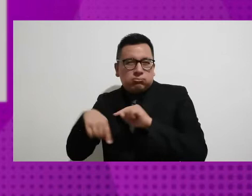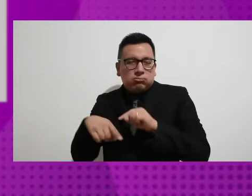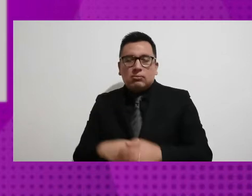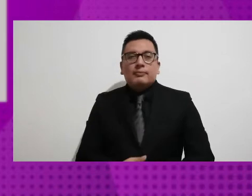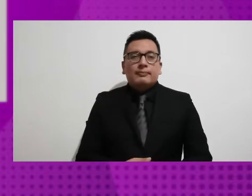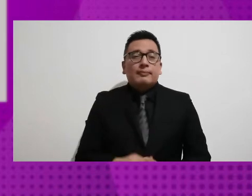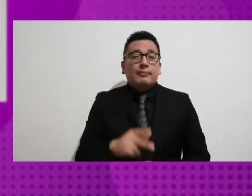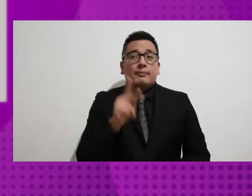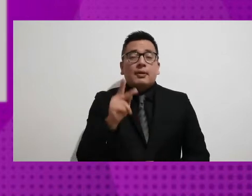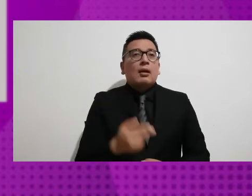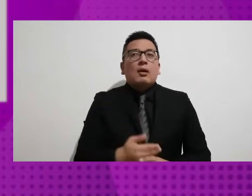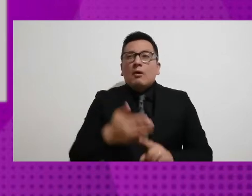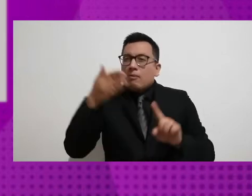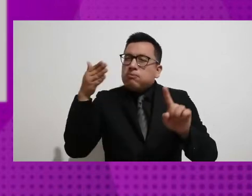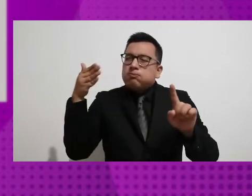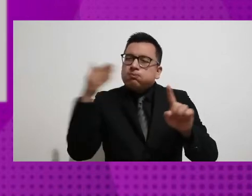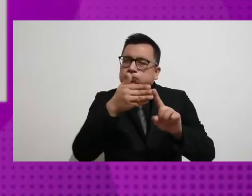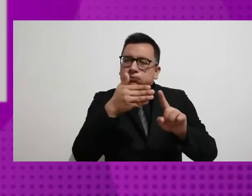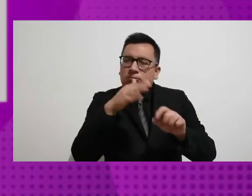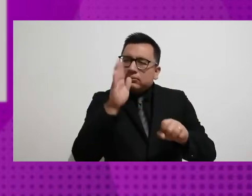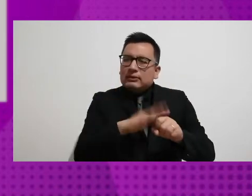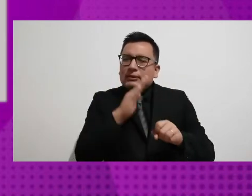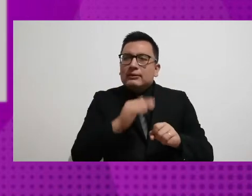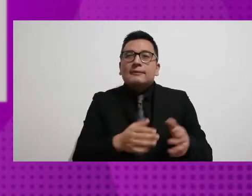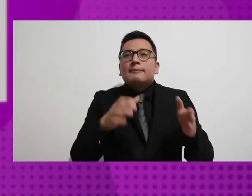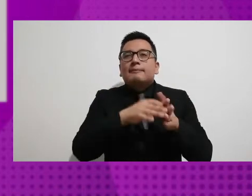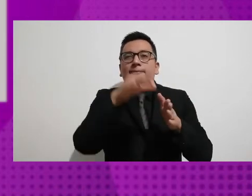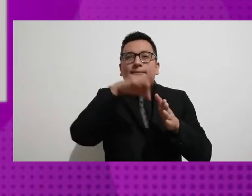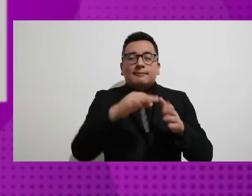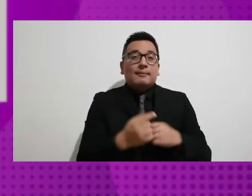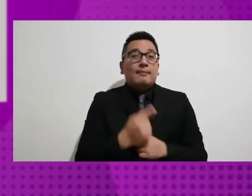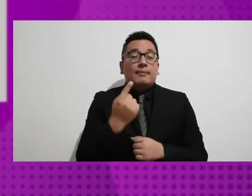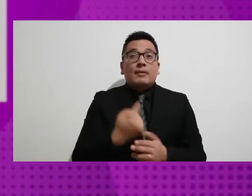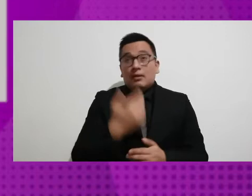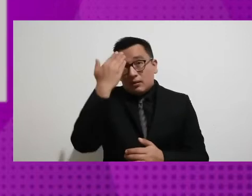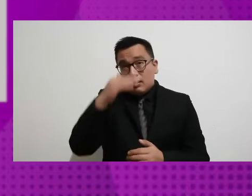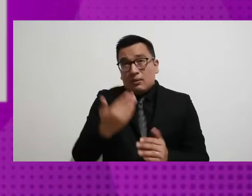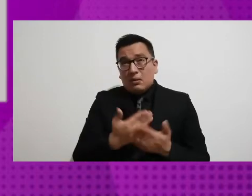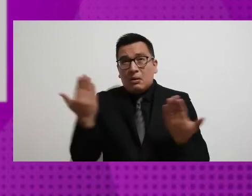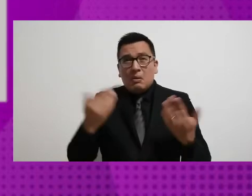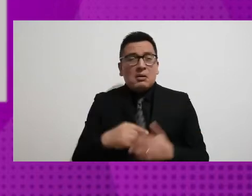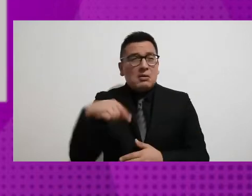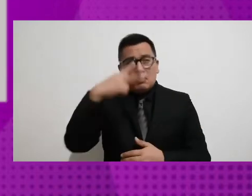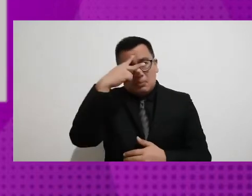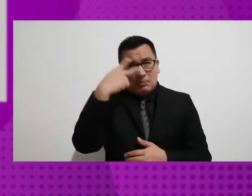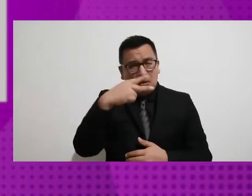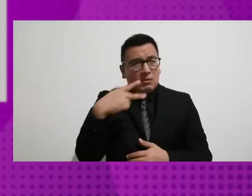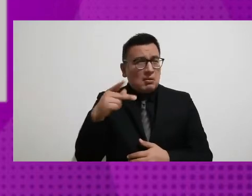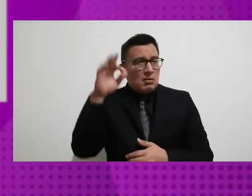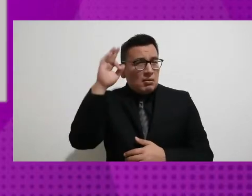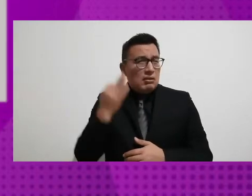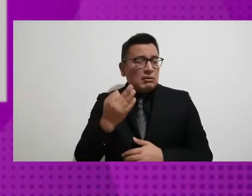visto, sobre todo en la materia electoral, con el propósito de ejemplificar los desafíos que enfrenta el